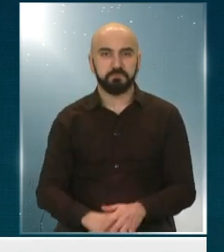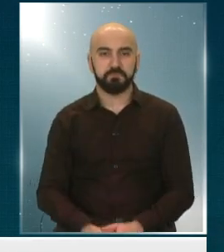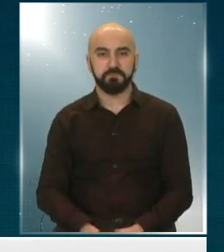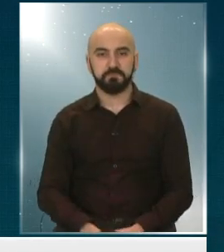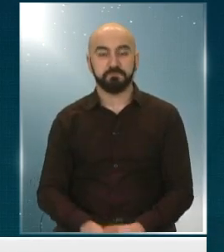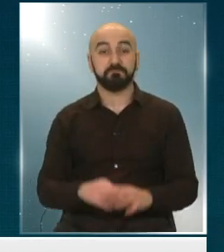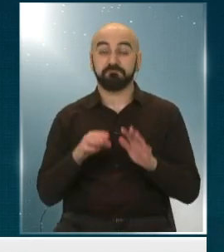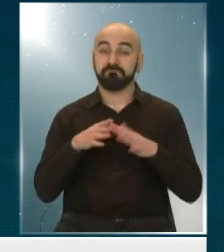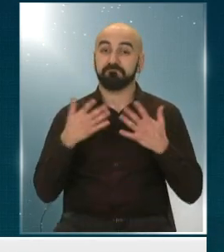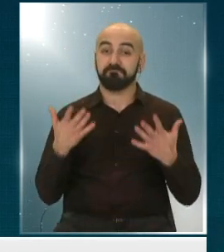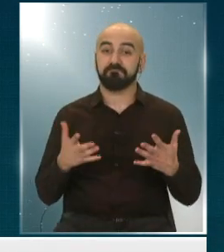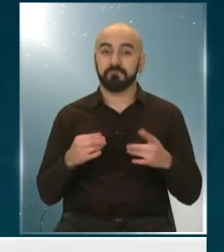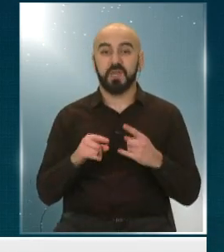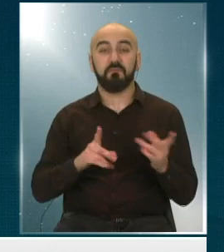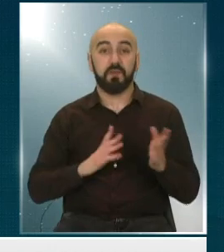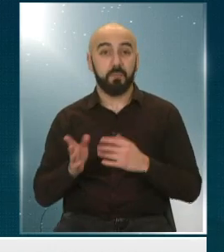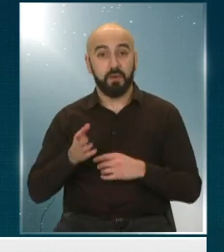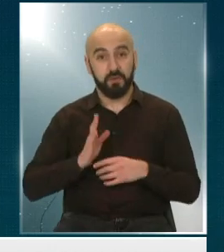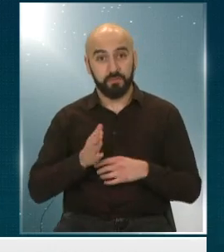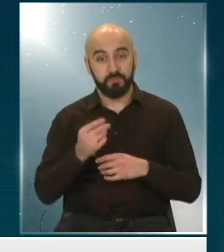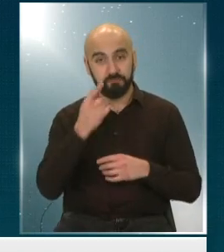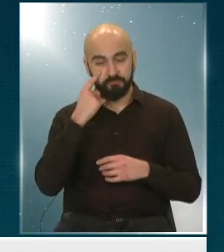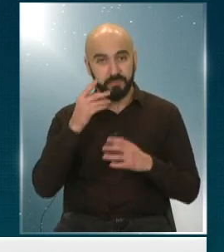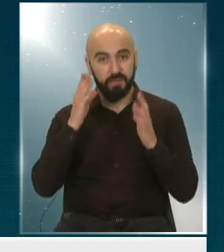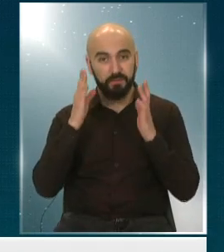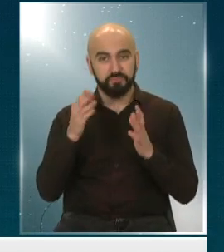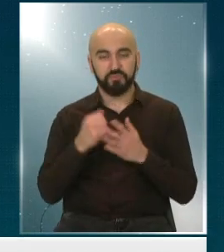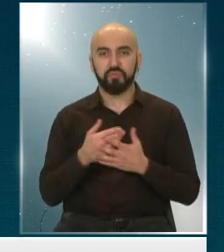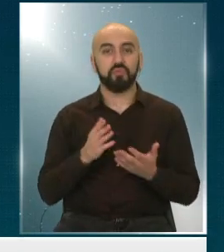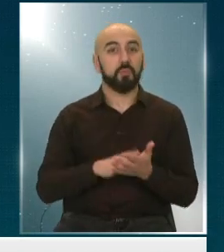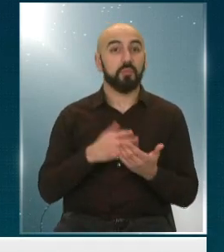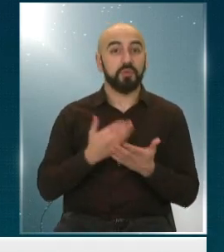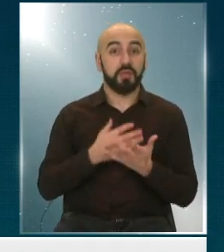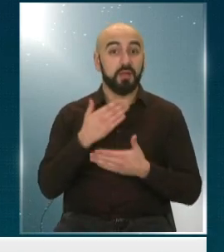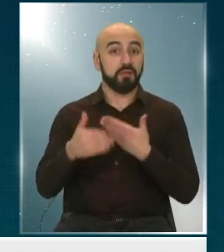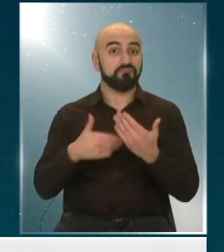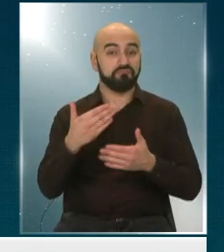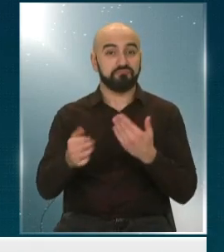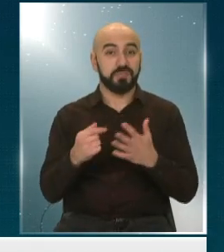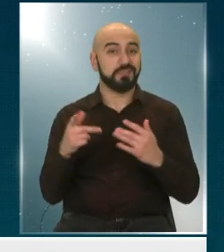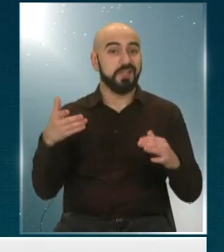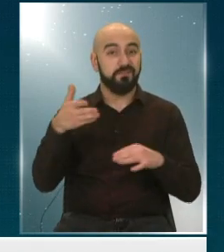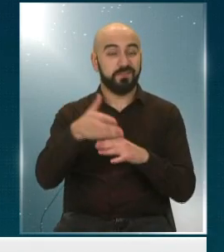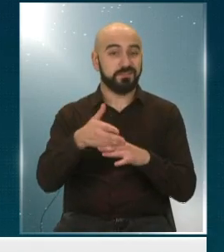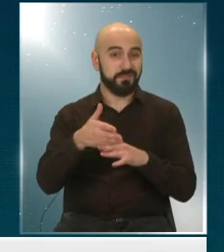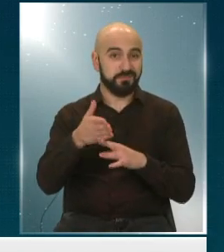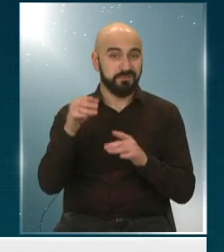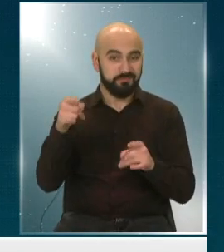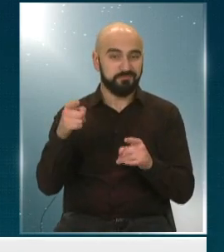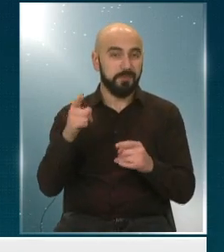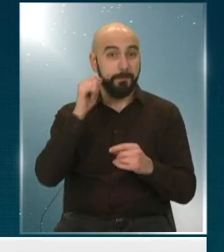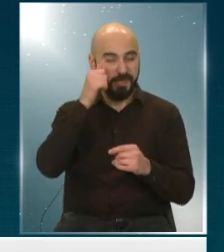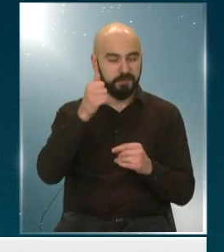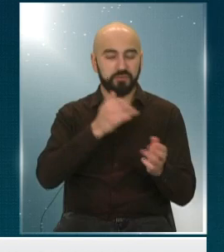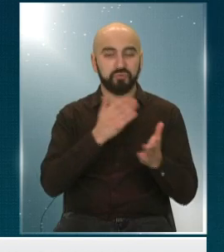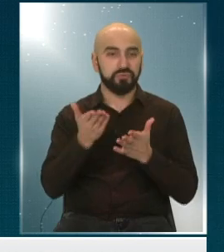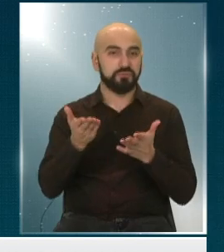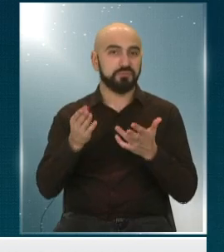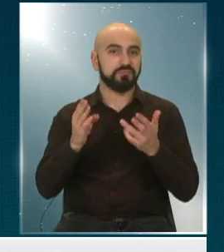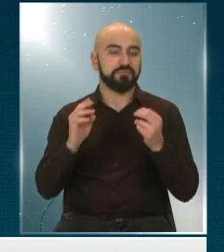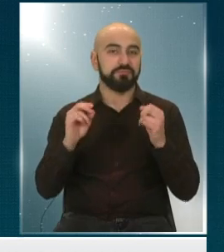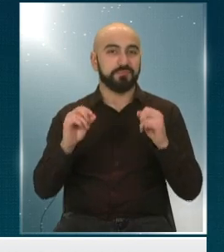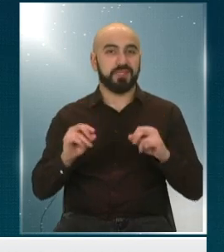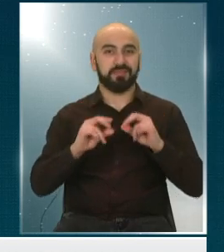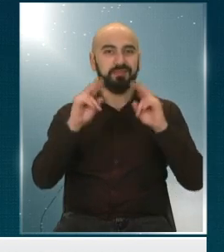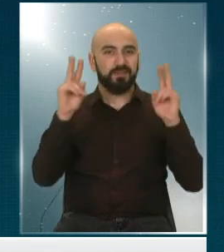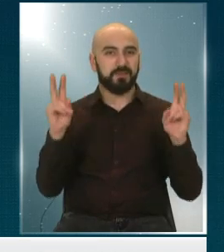¿no? Así que vamos a seguir con atención cómo se desarrolla esa visita durante el día de mañana y el tema, además de la